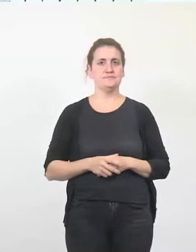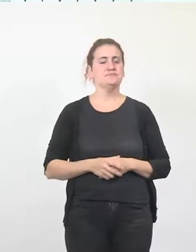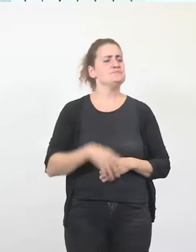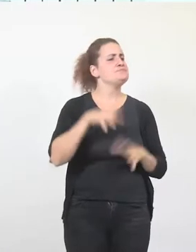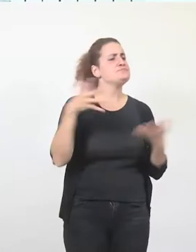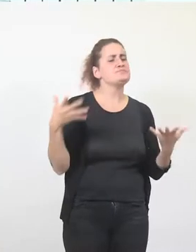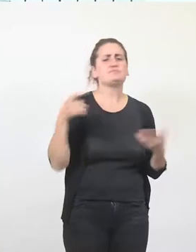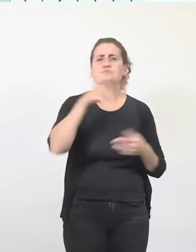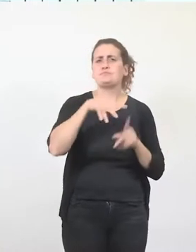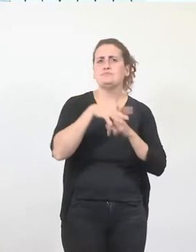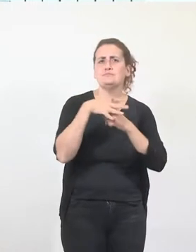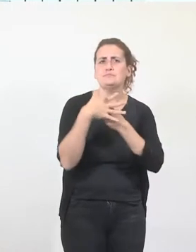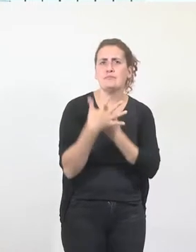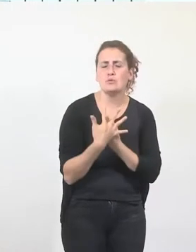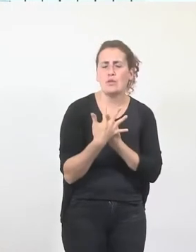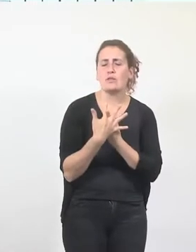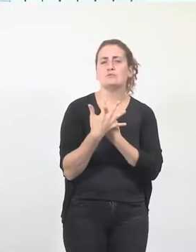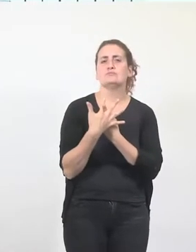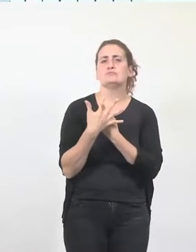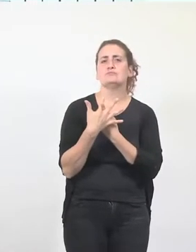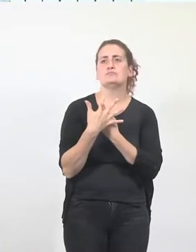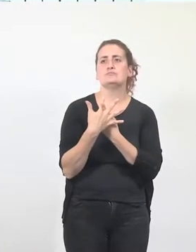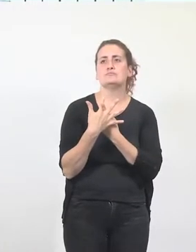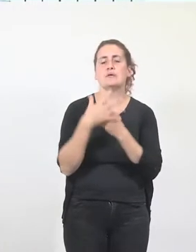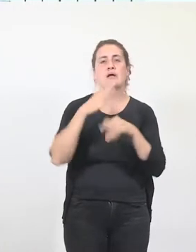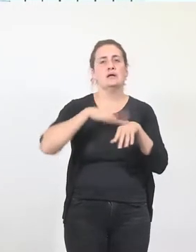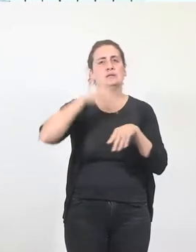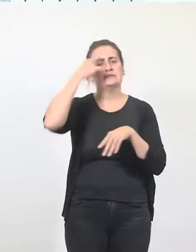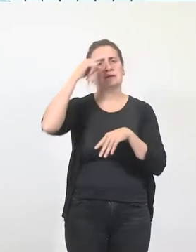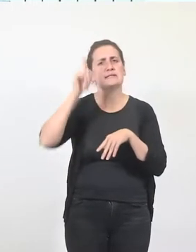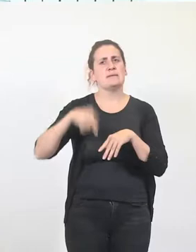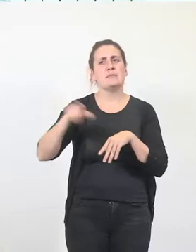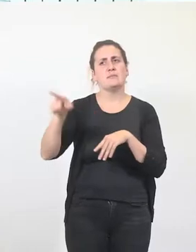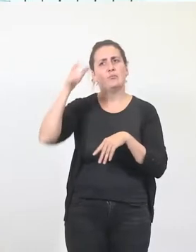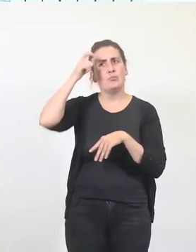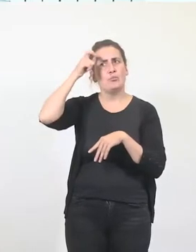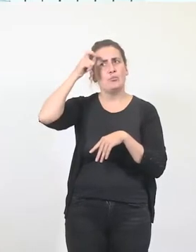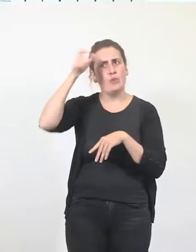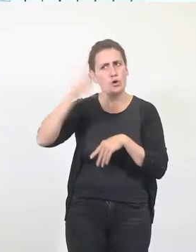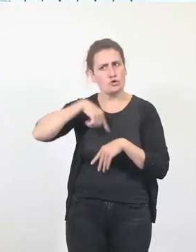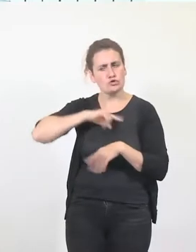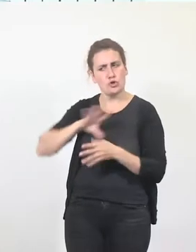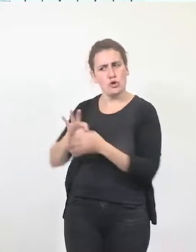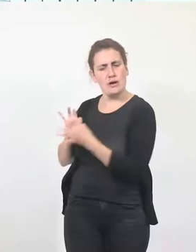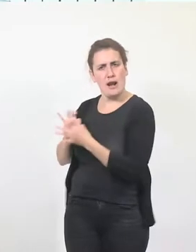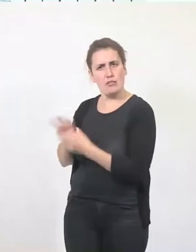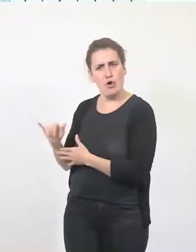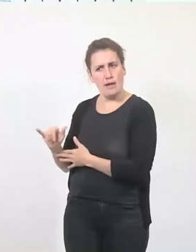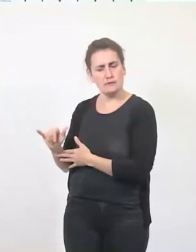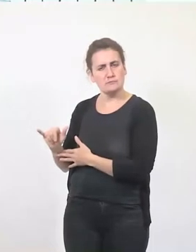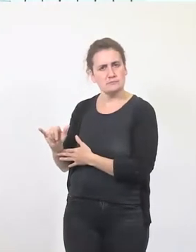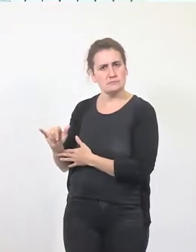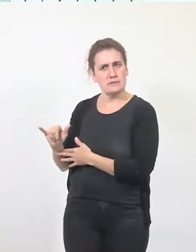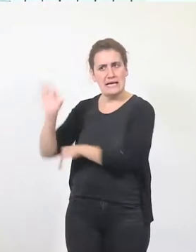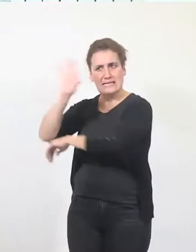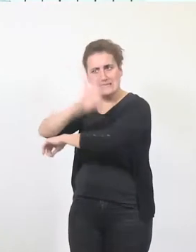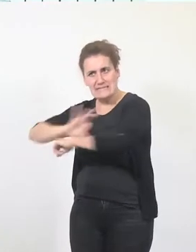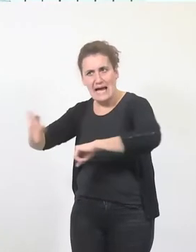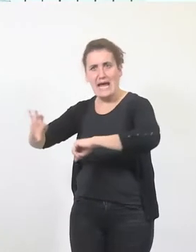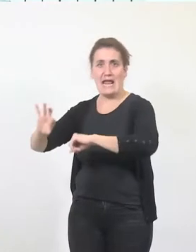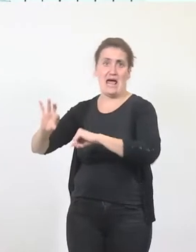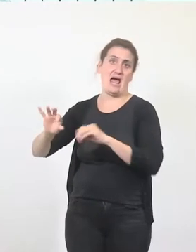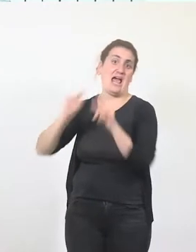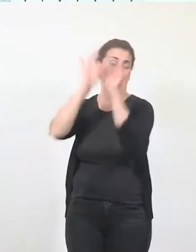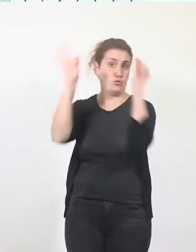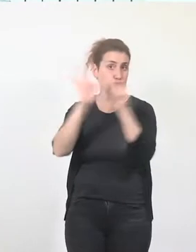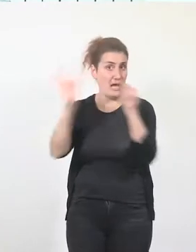En toda esta situación, y partiendo también de un pueblo con el que decimos que tenemos mucha relación, desde el Sáhara y hacia